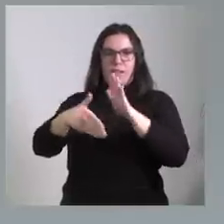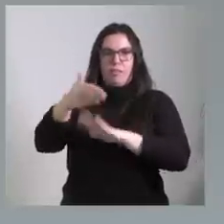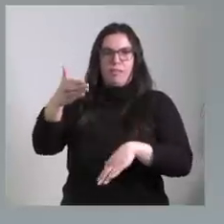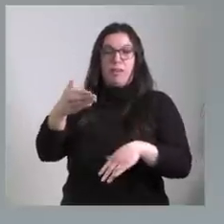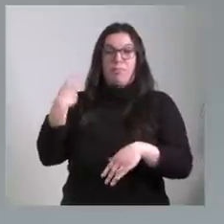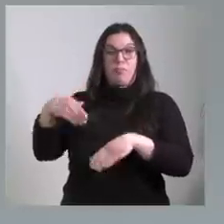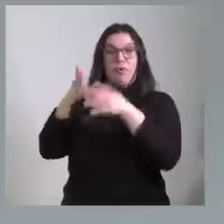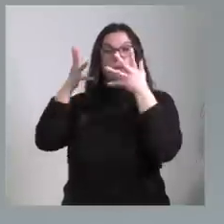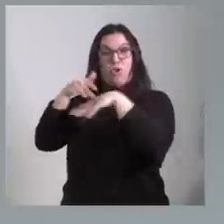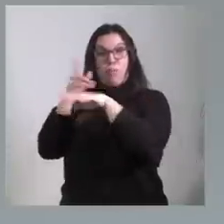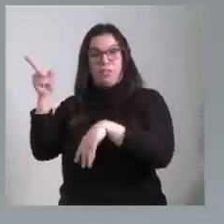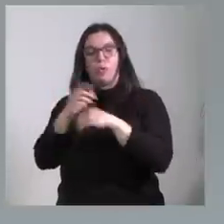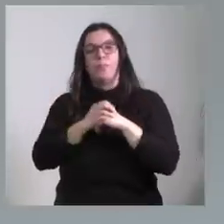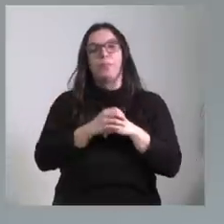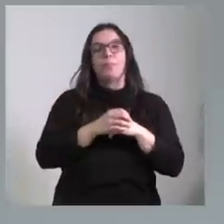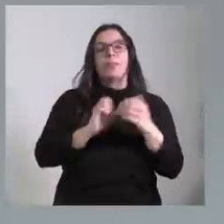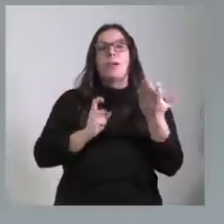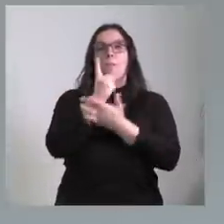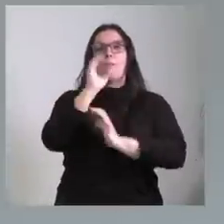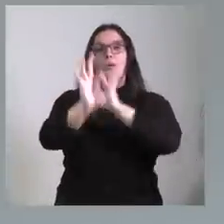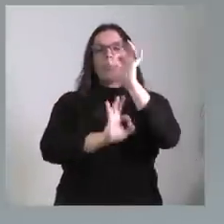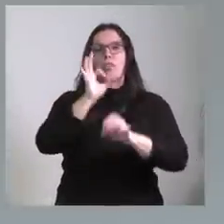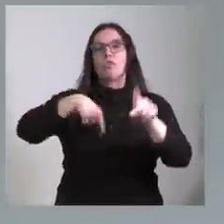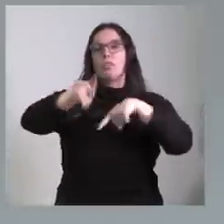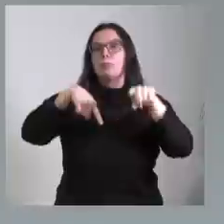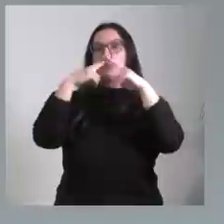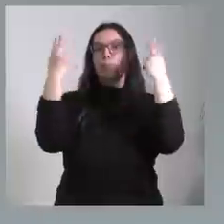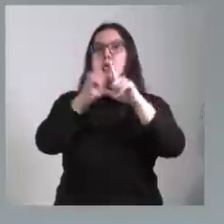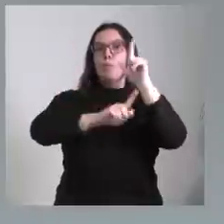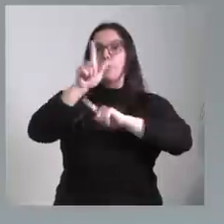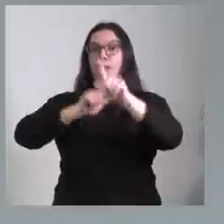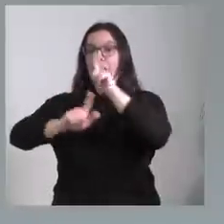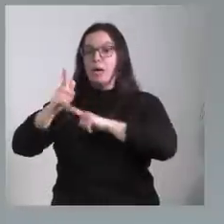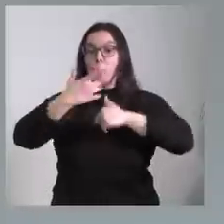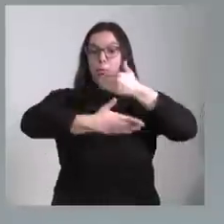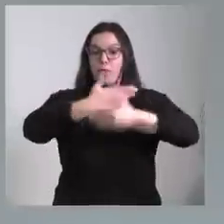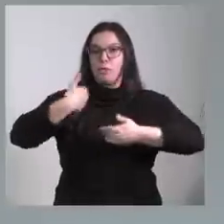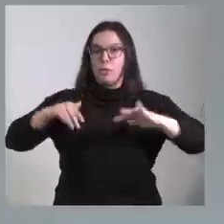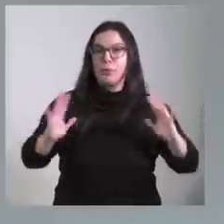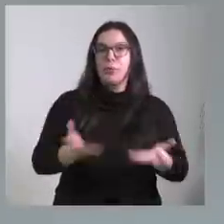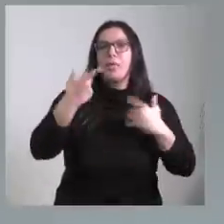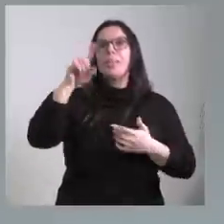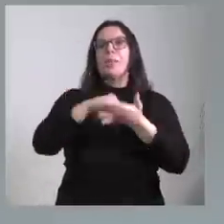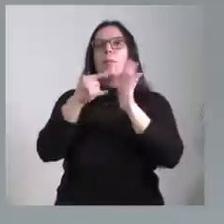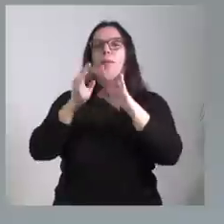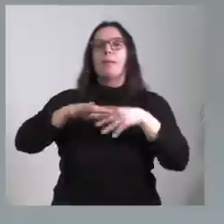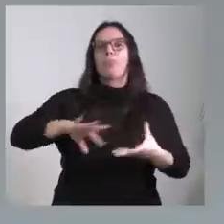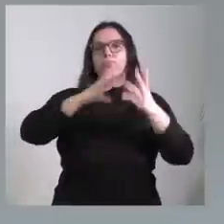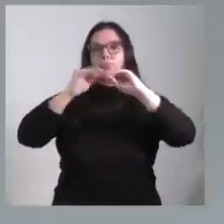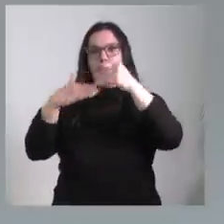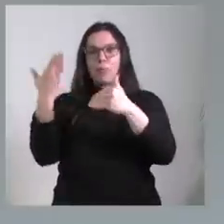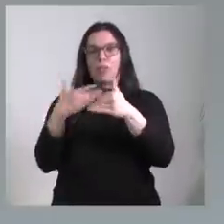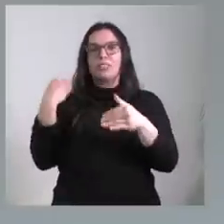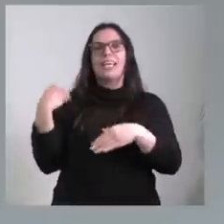ministros el mapa de ordenación del transporte público de viajeros cuyo procedimiento ya se impulsó y el plan de modernización de